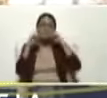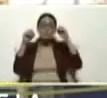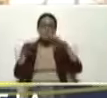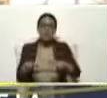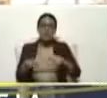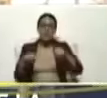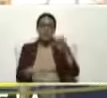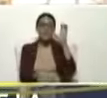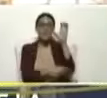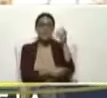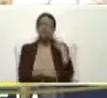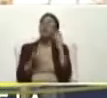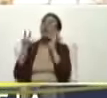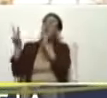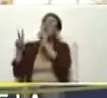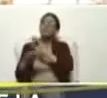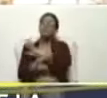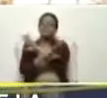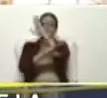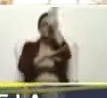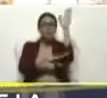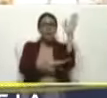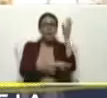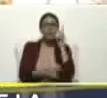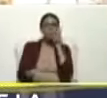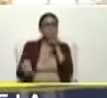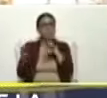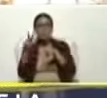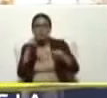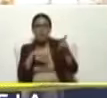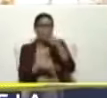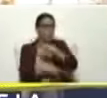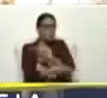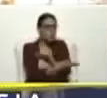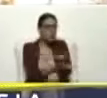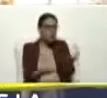Y lo veo en el cielo y lo veo en ustedes, juventud.